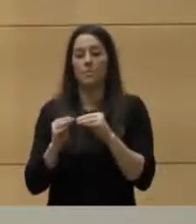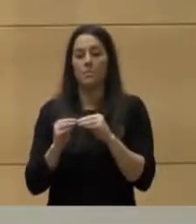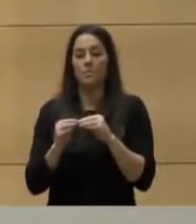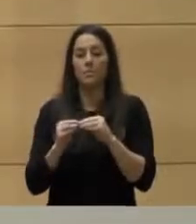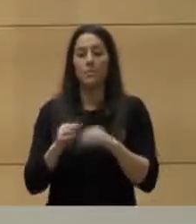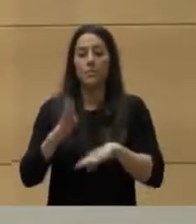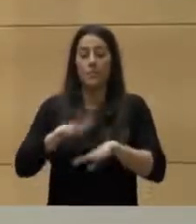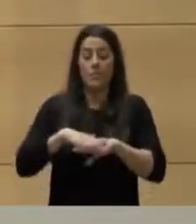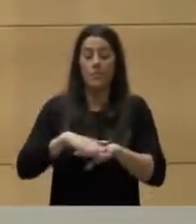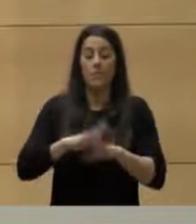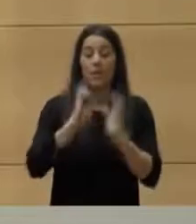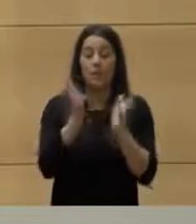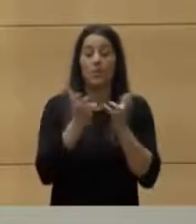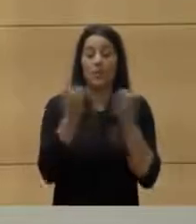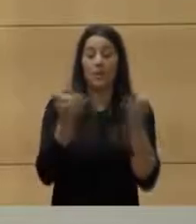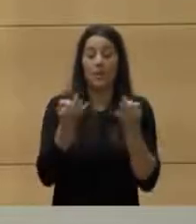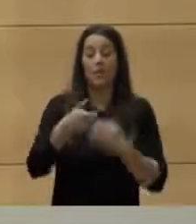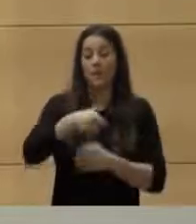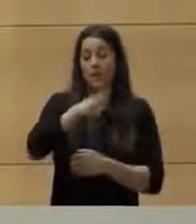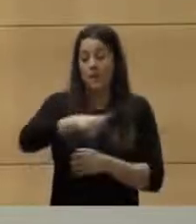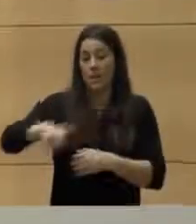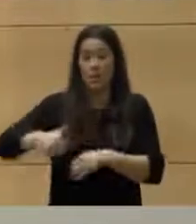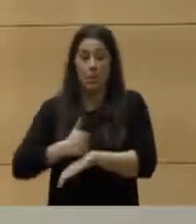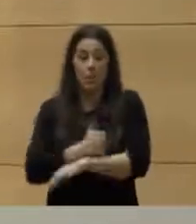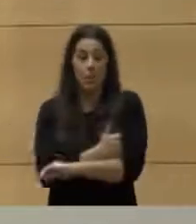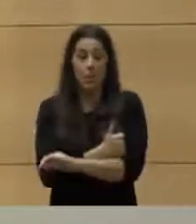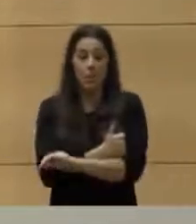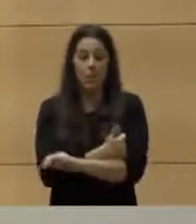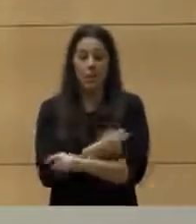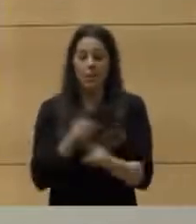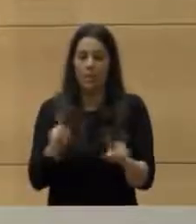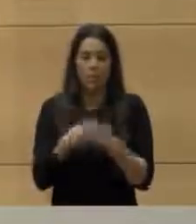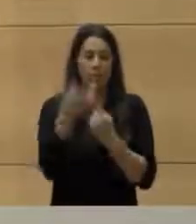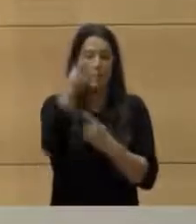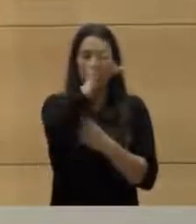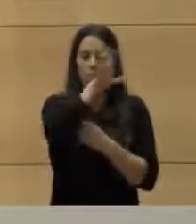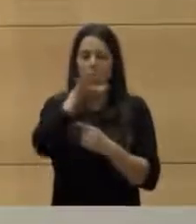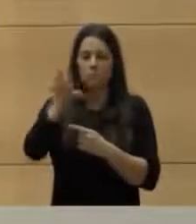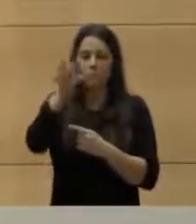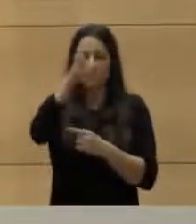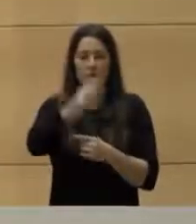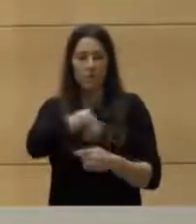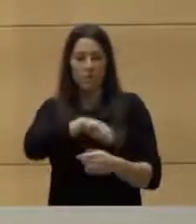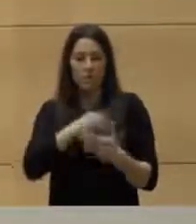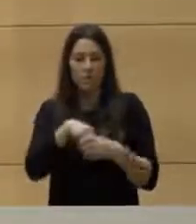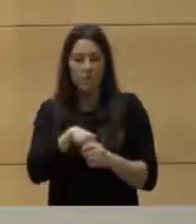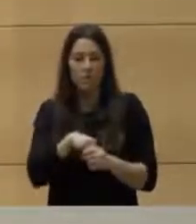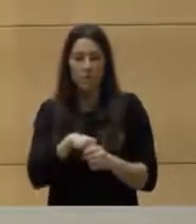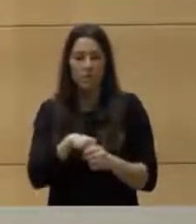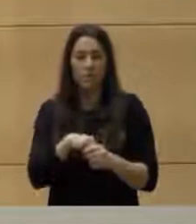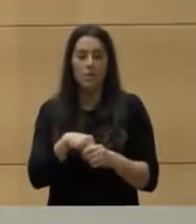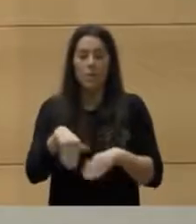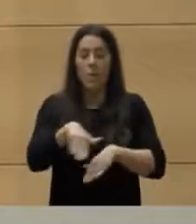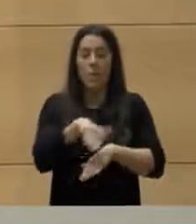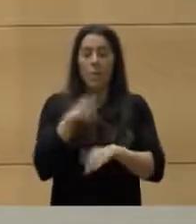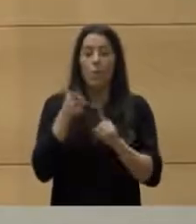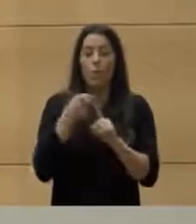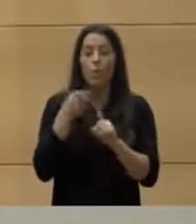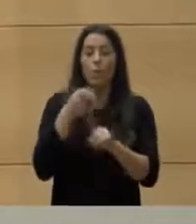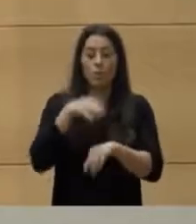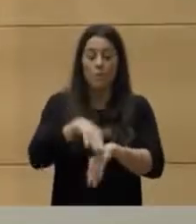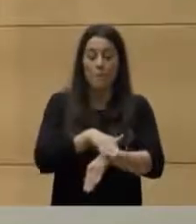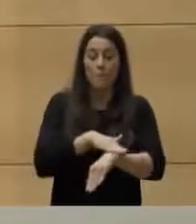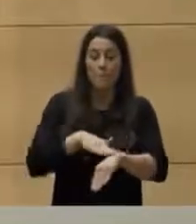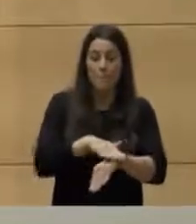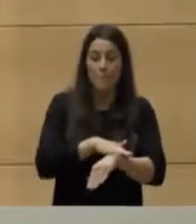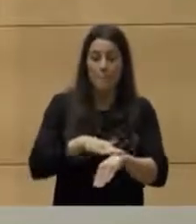y haga que la ciudadanía de todas las partes del Estado español tenga como base fundamental,